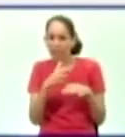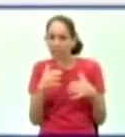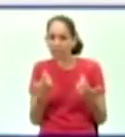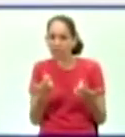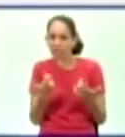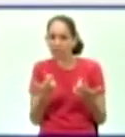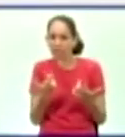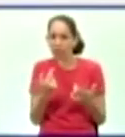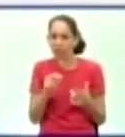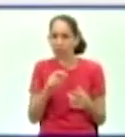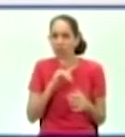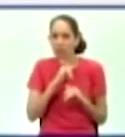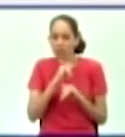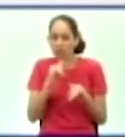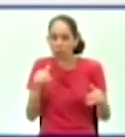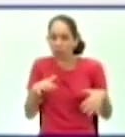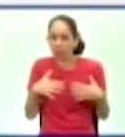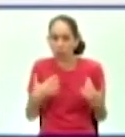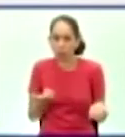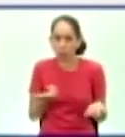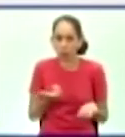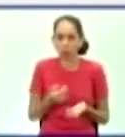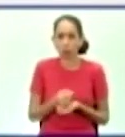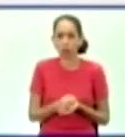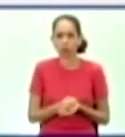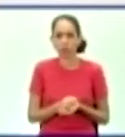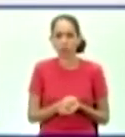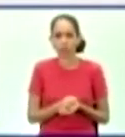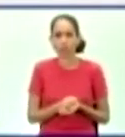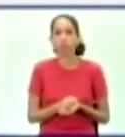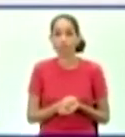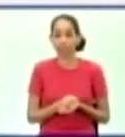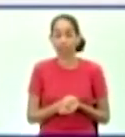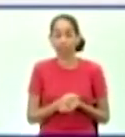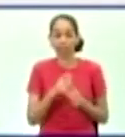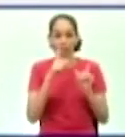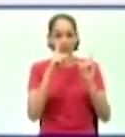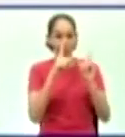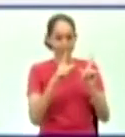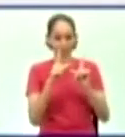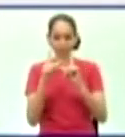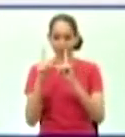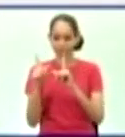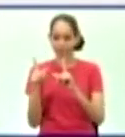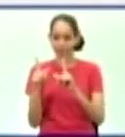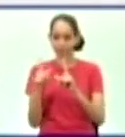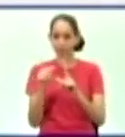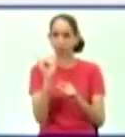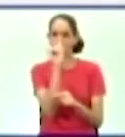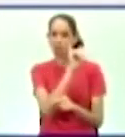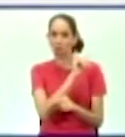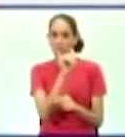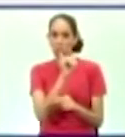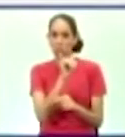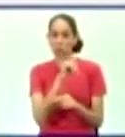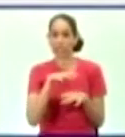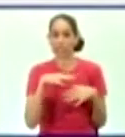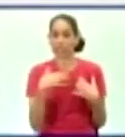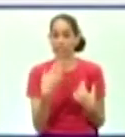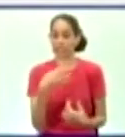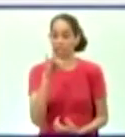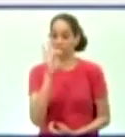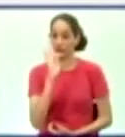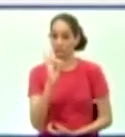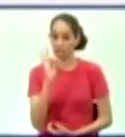determina? Muy bien, determina segmentos iguales. Si F es el que vamos a